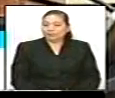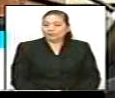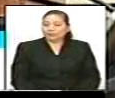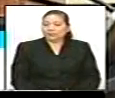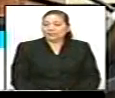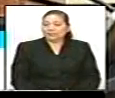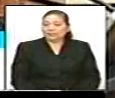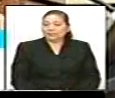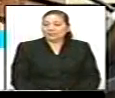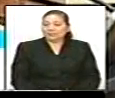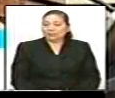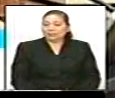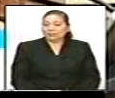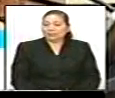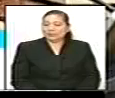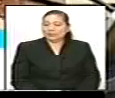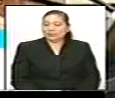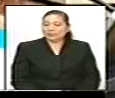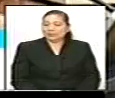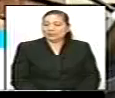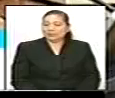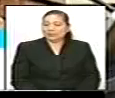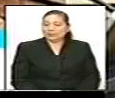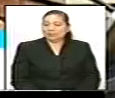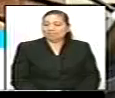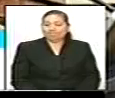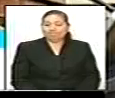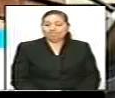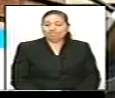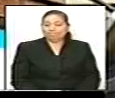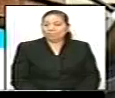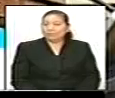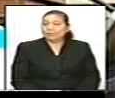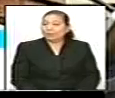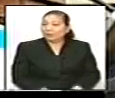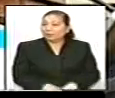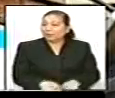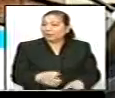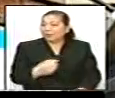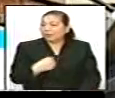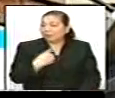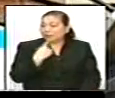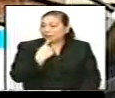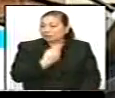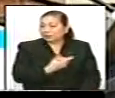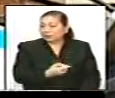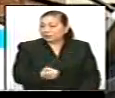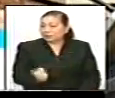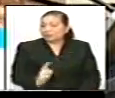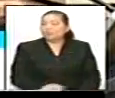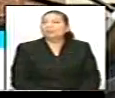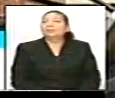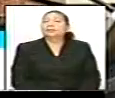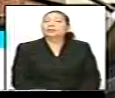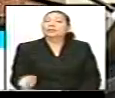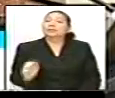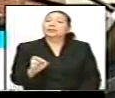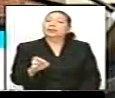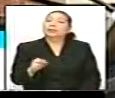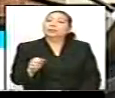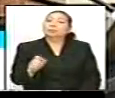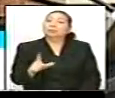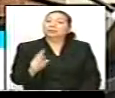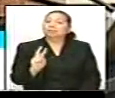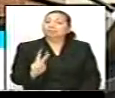¿No? Y no, también quiero comentarles que CEDAPAL no solamente tuvo